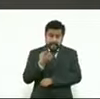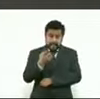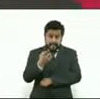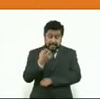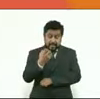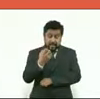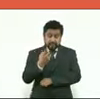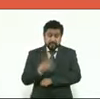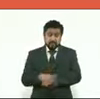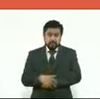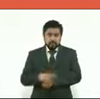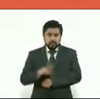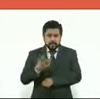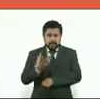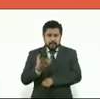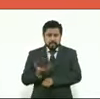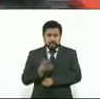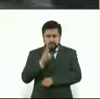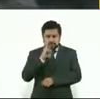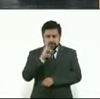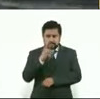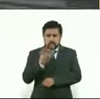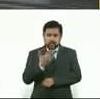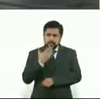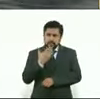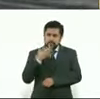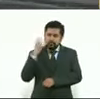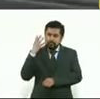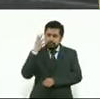Eso hace que se vea más bonito los corredores.